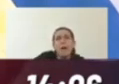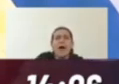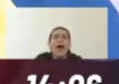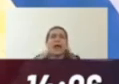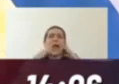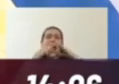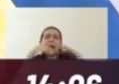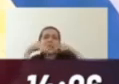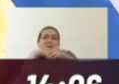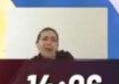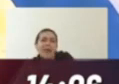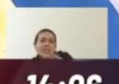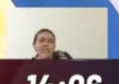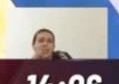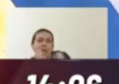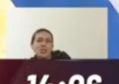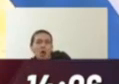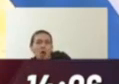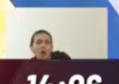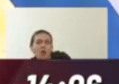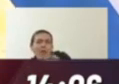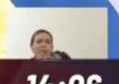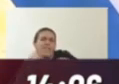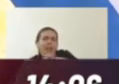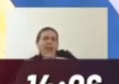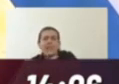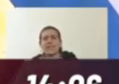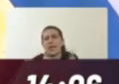cerradas, clandestinas, escondidas. ¿No se dan cuenta?